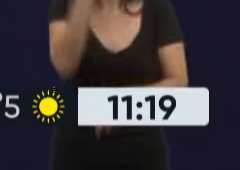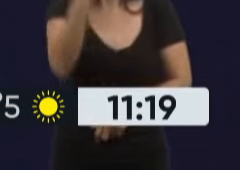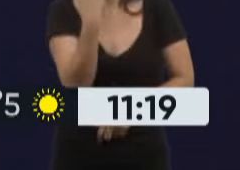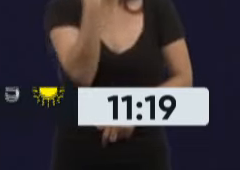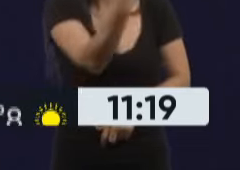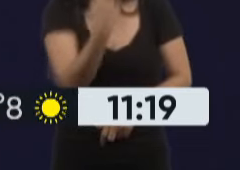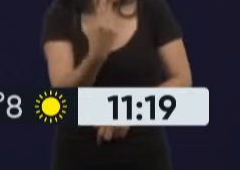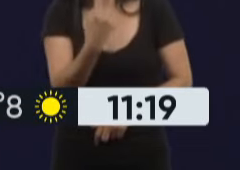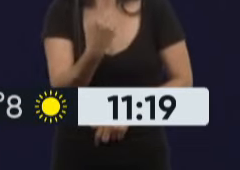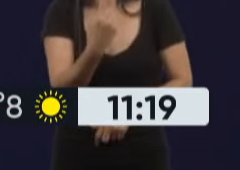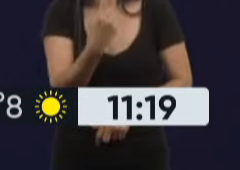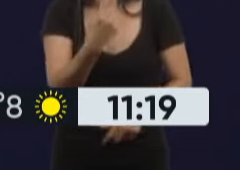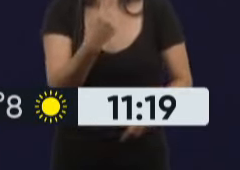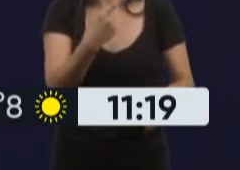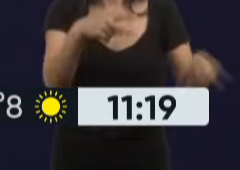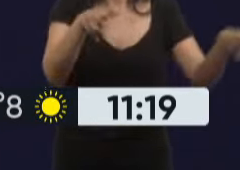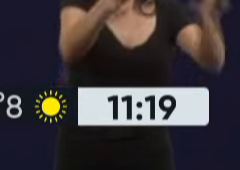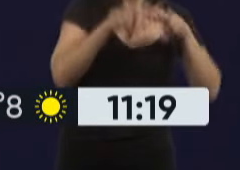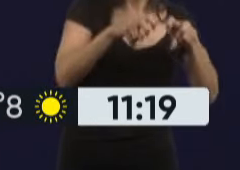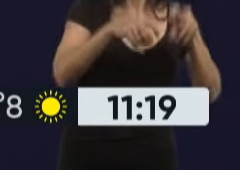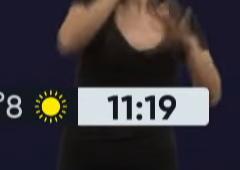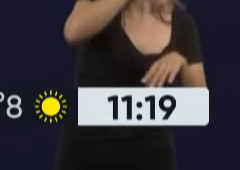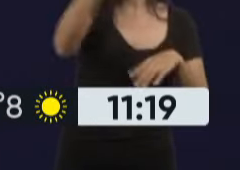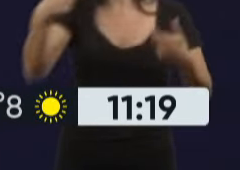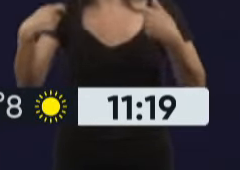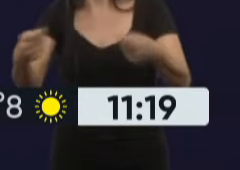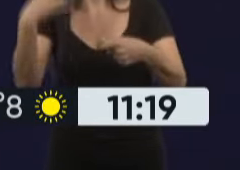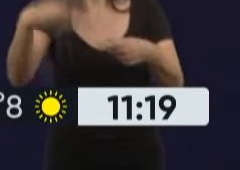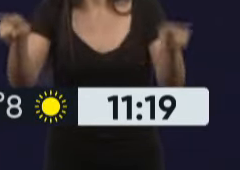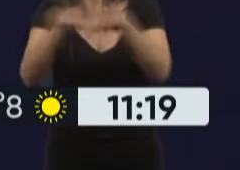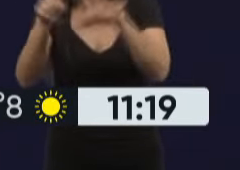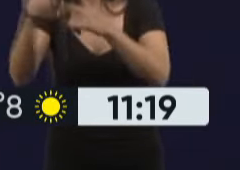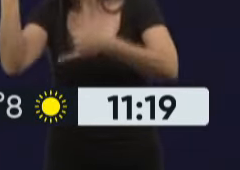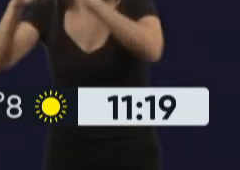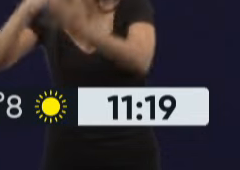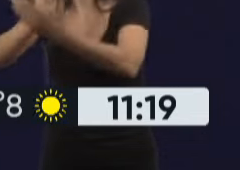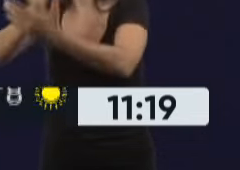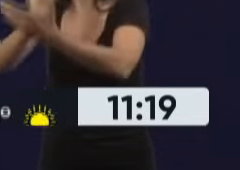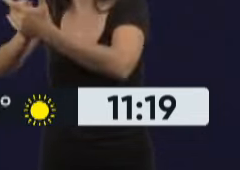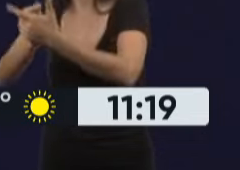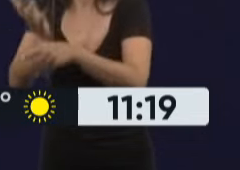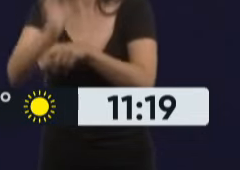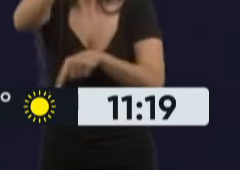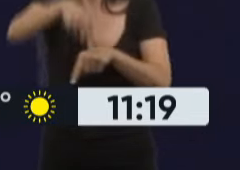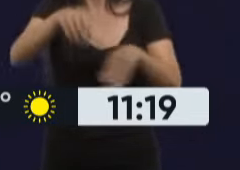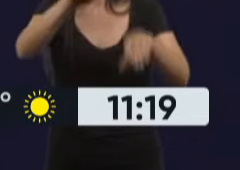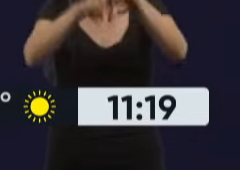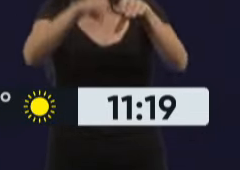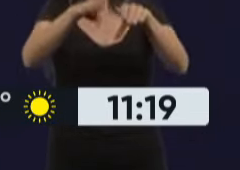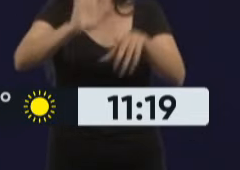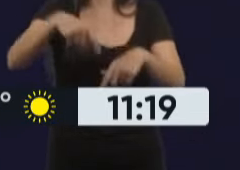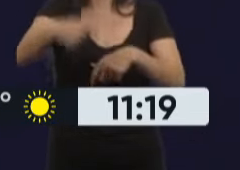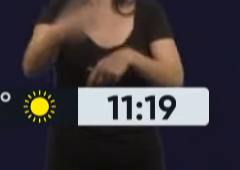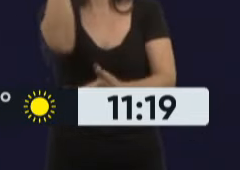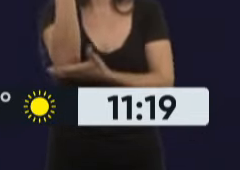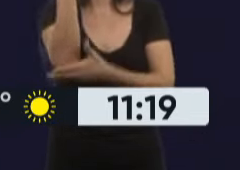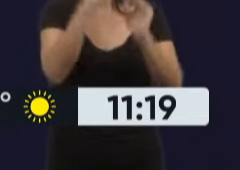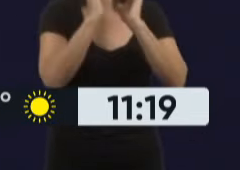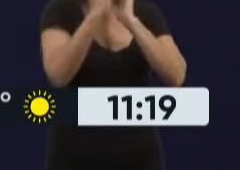super primario debe ser igual a los intereses a pagar lo que te genera indefectiblemente equilibrio financiero que es lo que